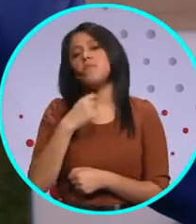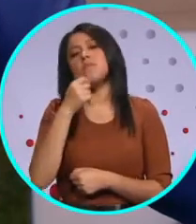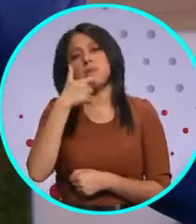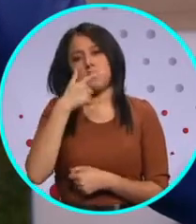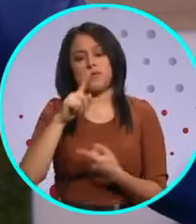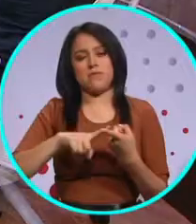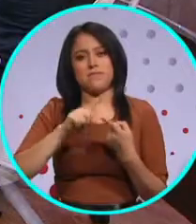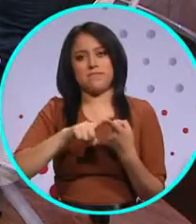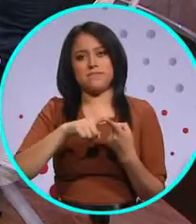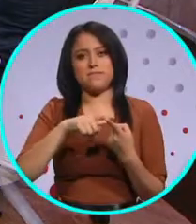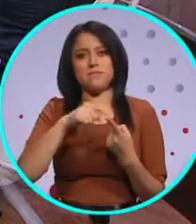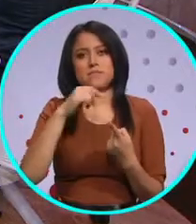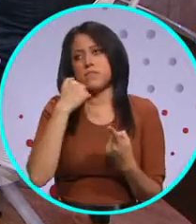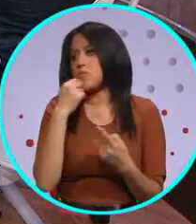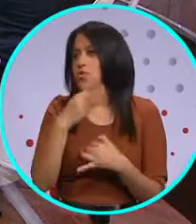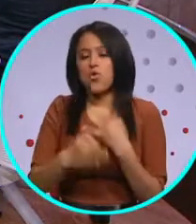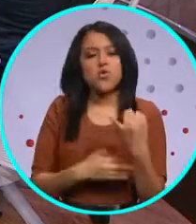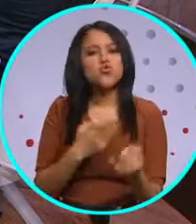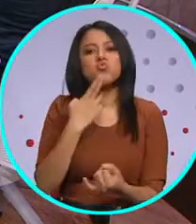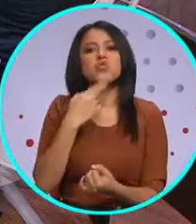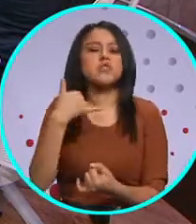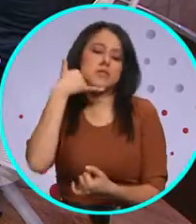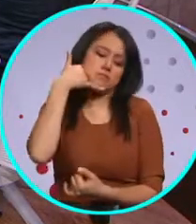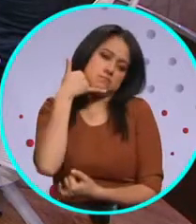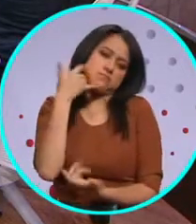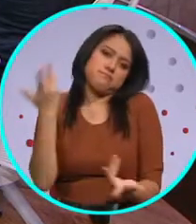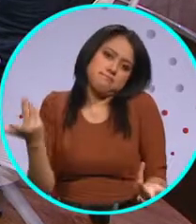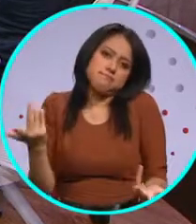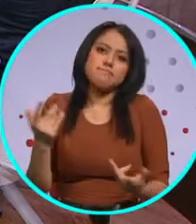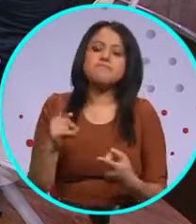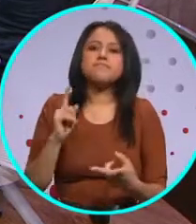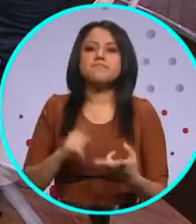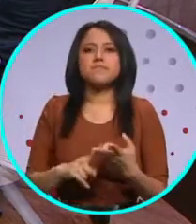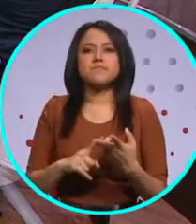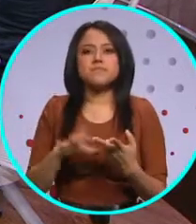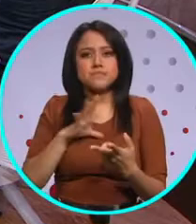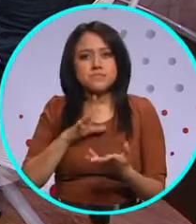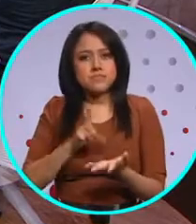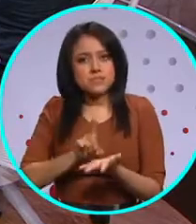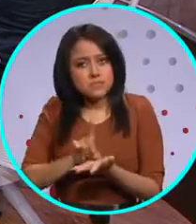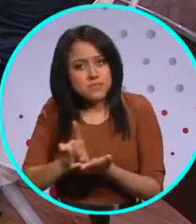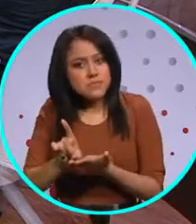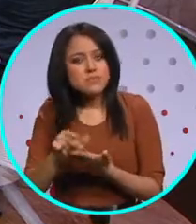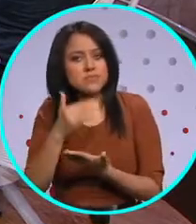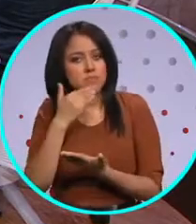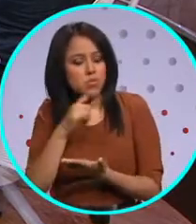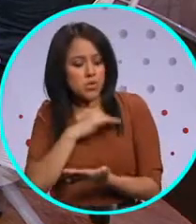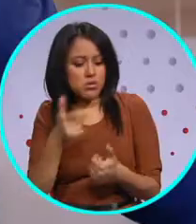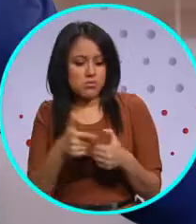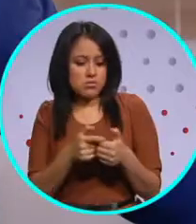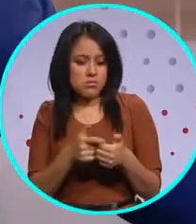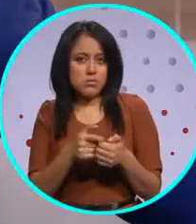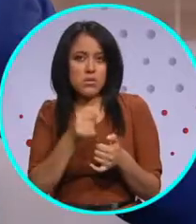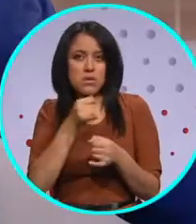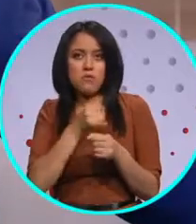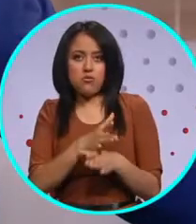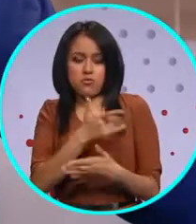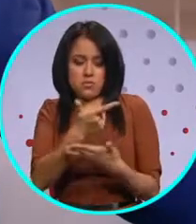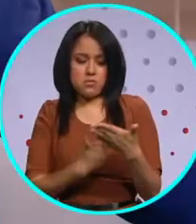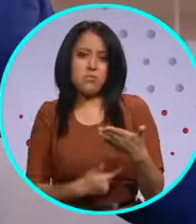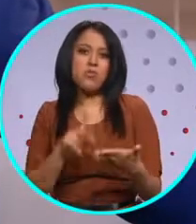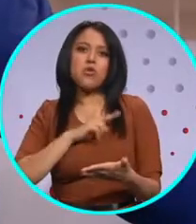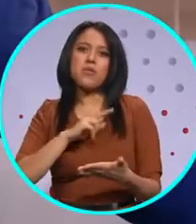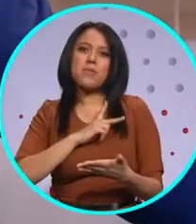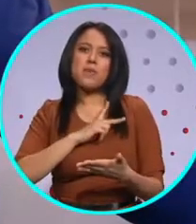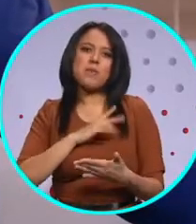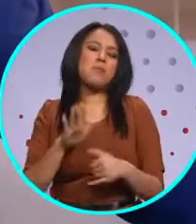que nos trae un celular ya es raro que nos hagan ser un hablar tienen todo el derecho como todos a rechazar su información personal porque además es